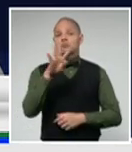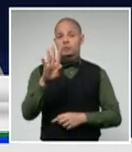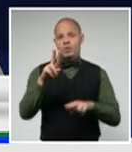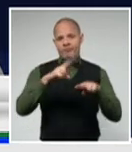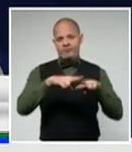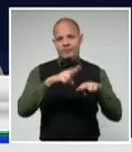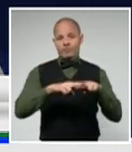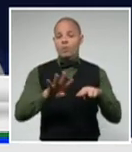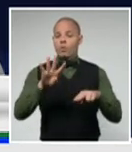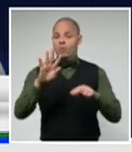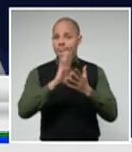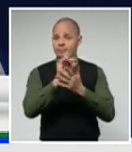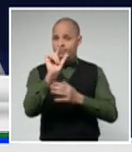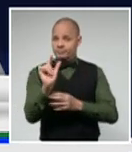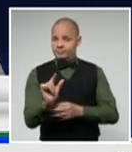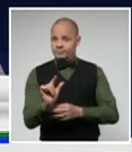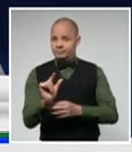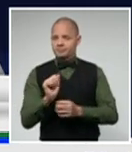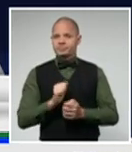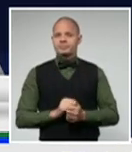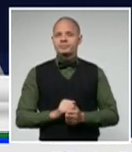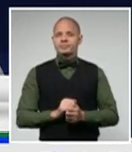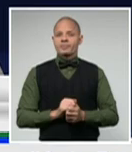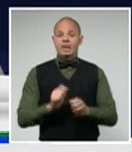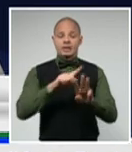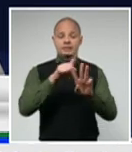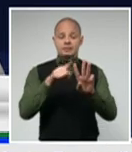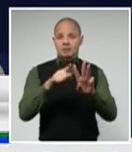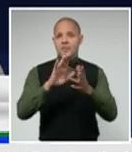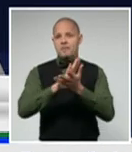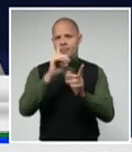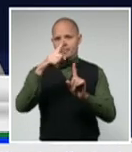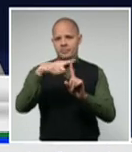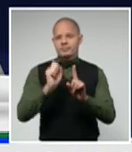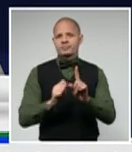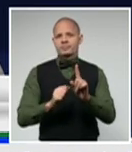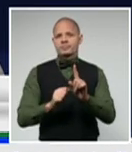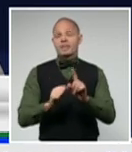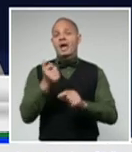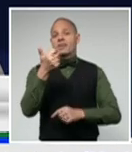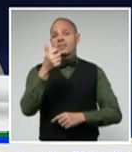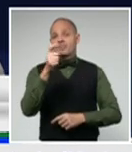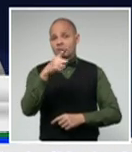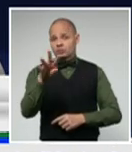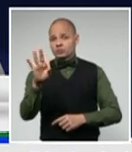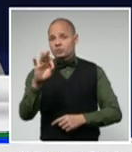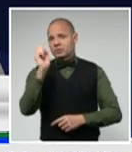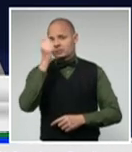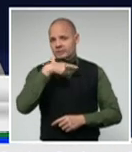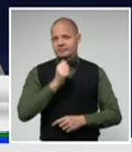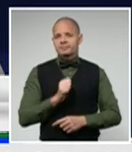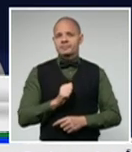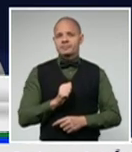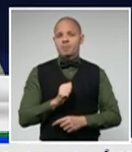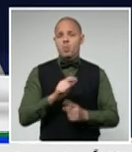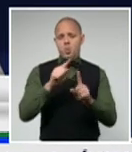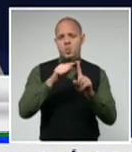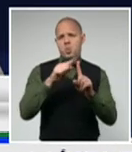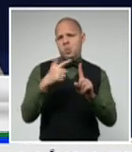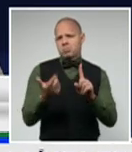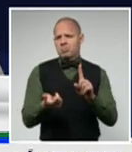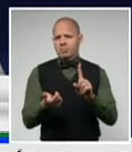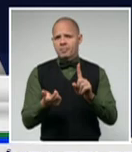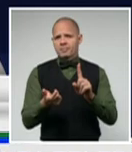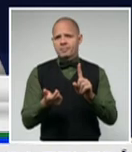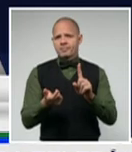Mayabeque, 3 de Matanzas, 18 de Ciego de Ávila y 1 de la provincia